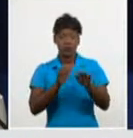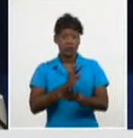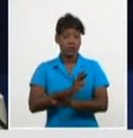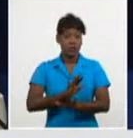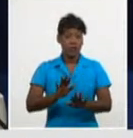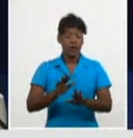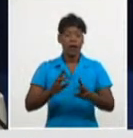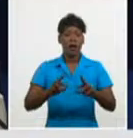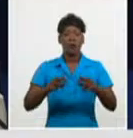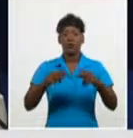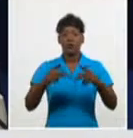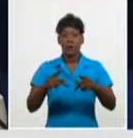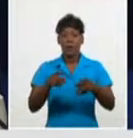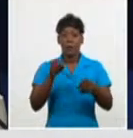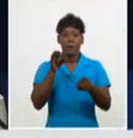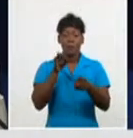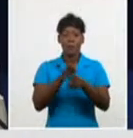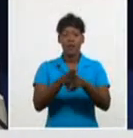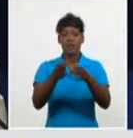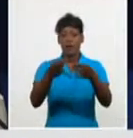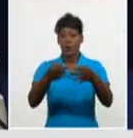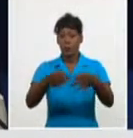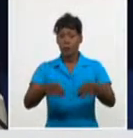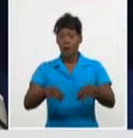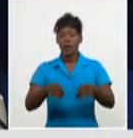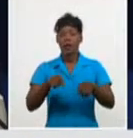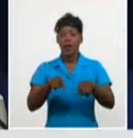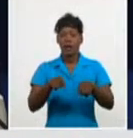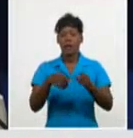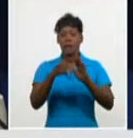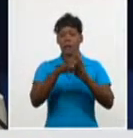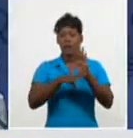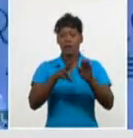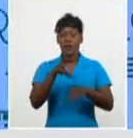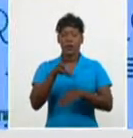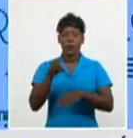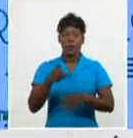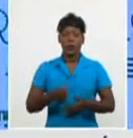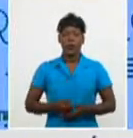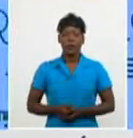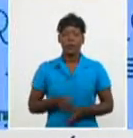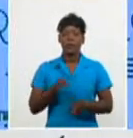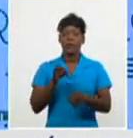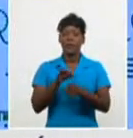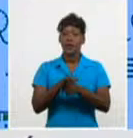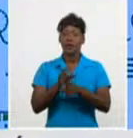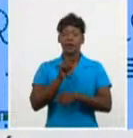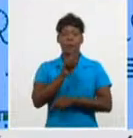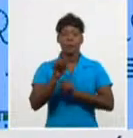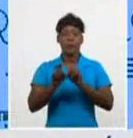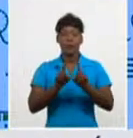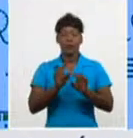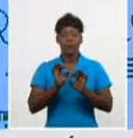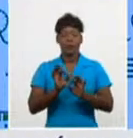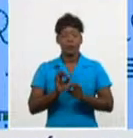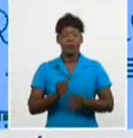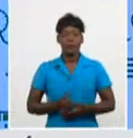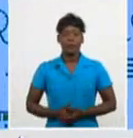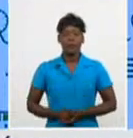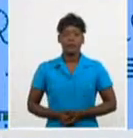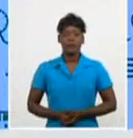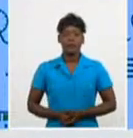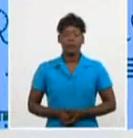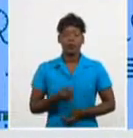provincias. Héctor, escuchamos las preguntas que puedan existir. Comenzamos entonces, doctor, la ronda de preguntas. Un ciudadano al